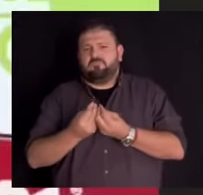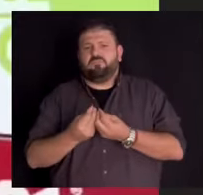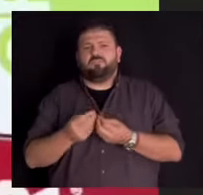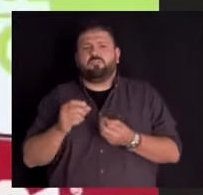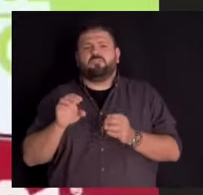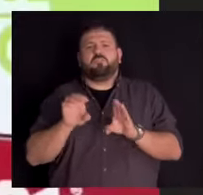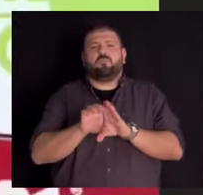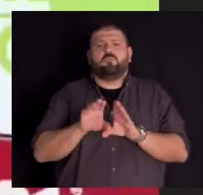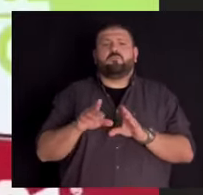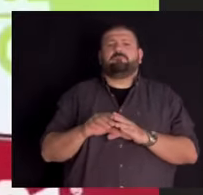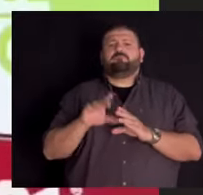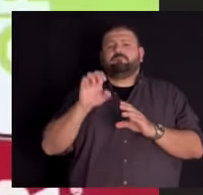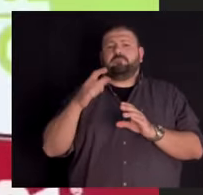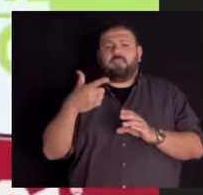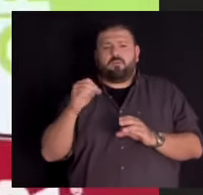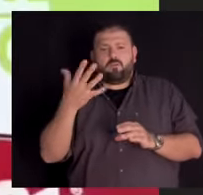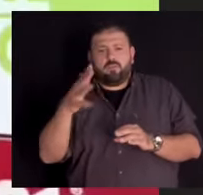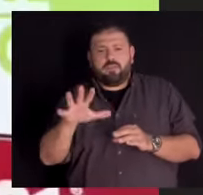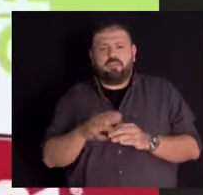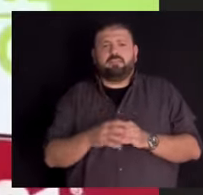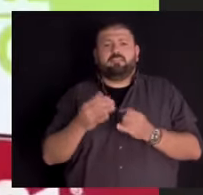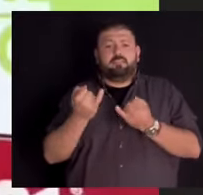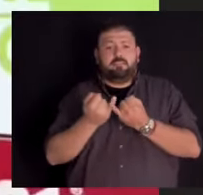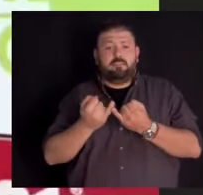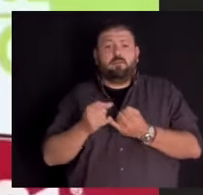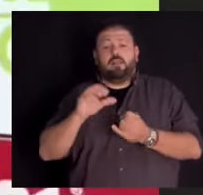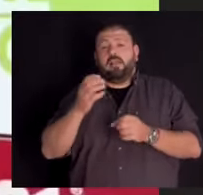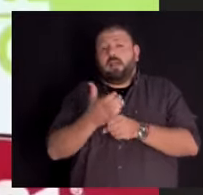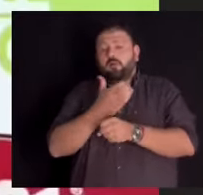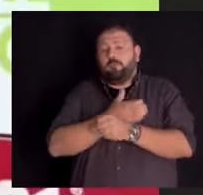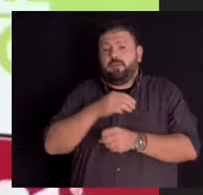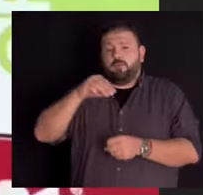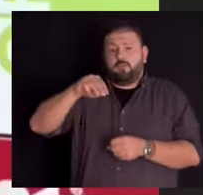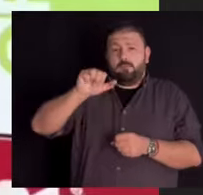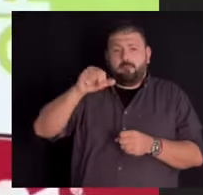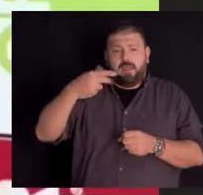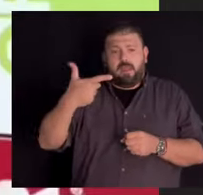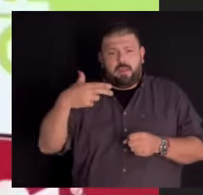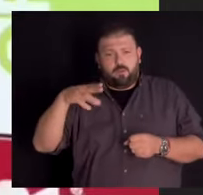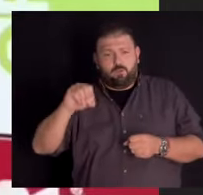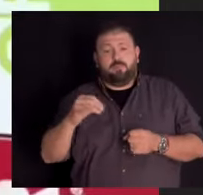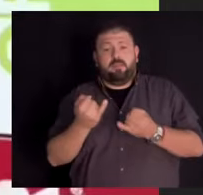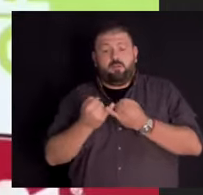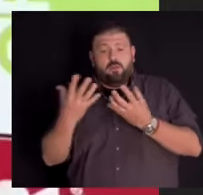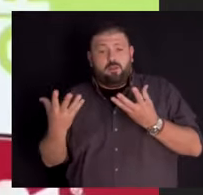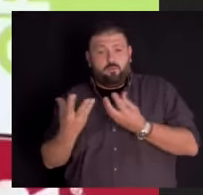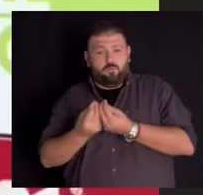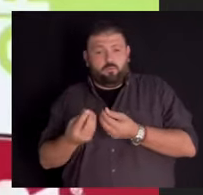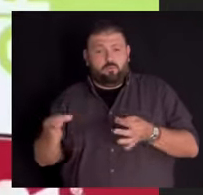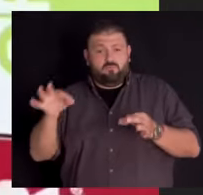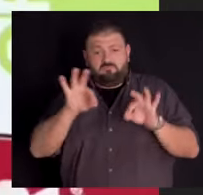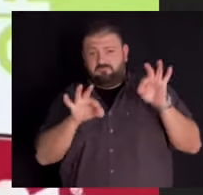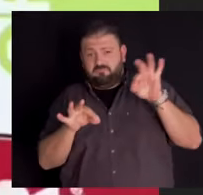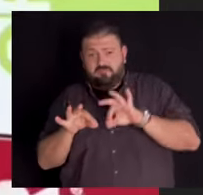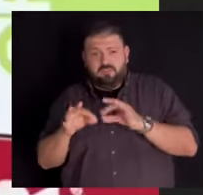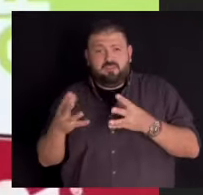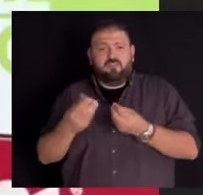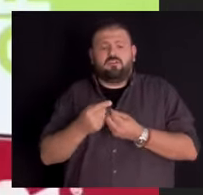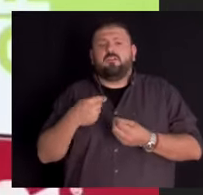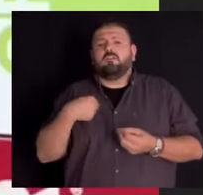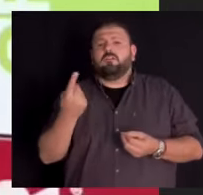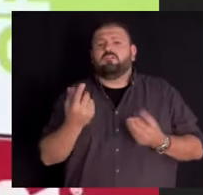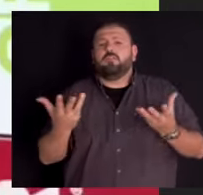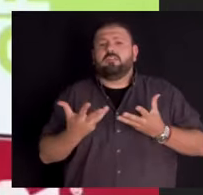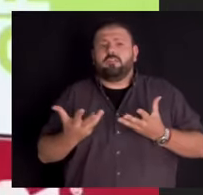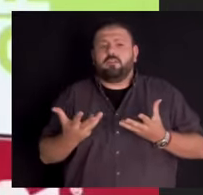Ego 10 o acompañarla del Magnus. Si yo lo acompaño del Ego 10 y lo acompaño del Magnus, ¿qué estoy haciendo?